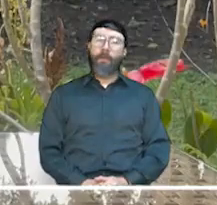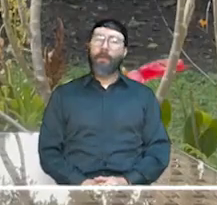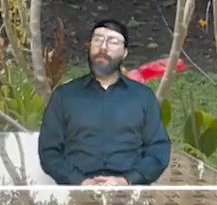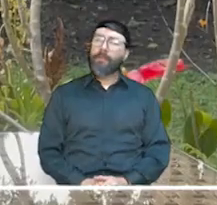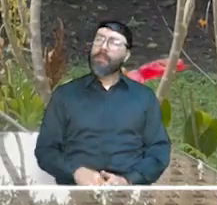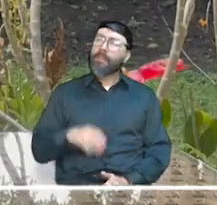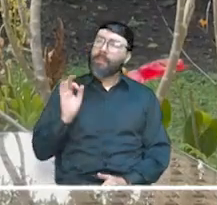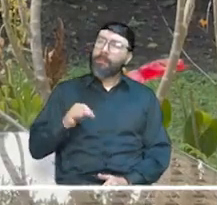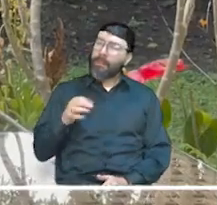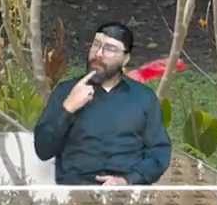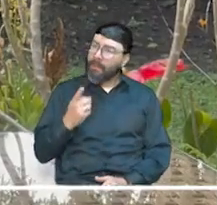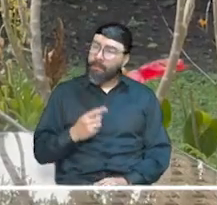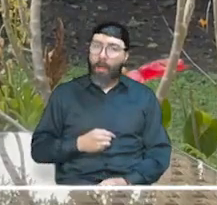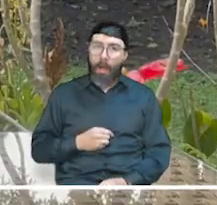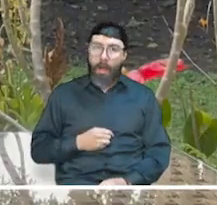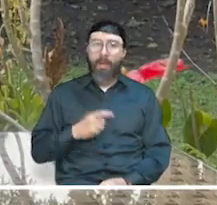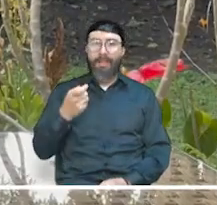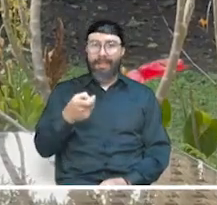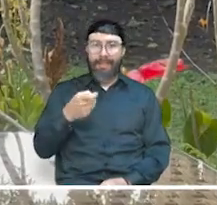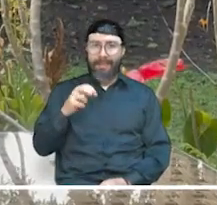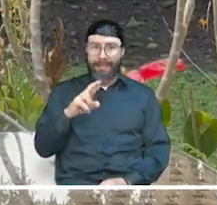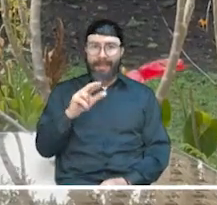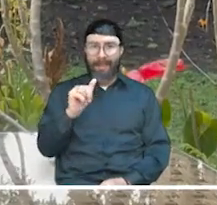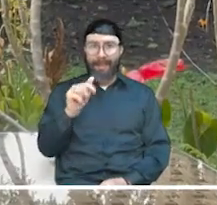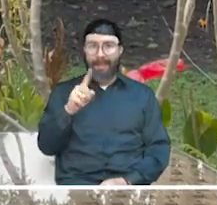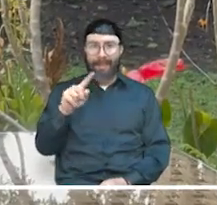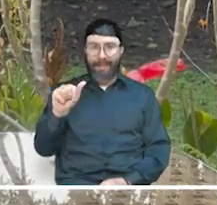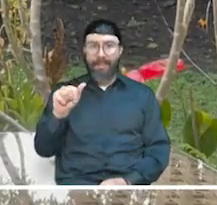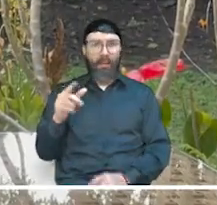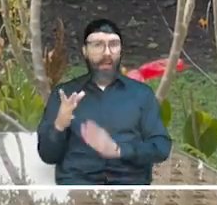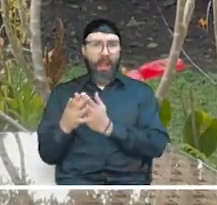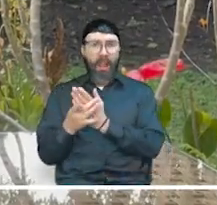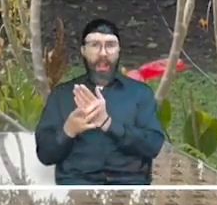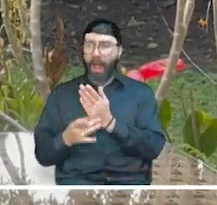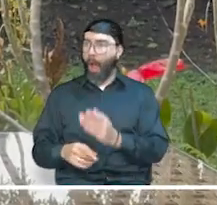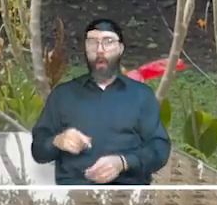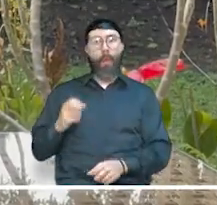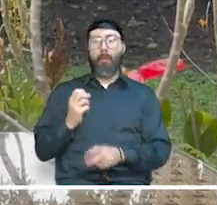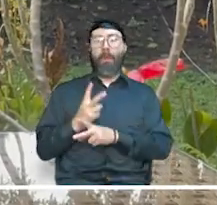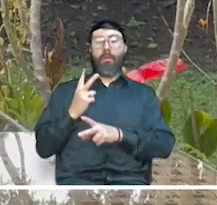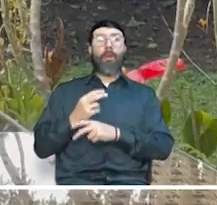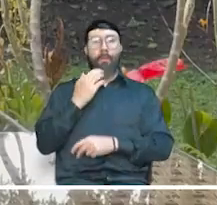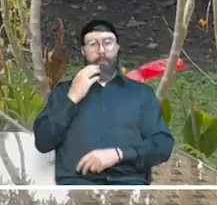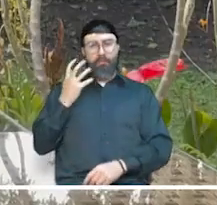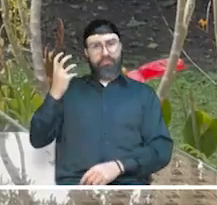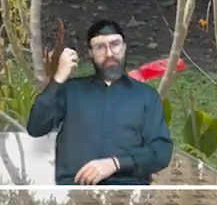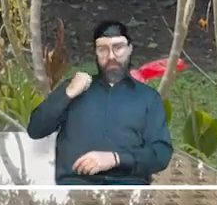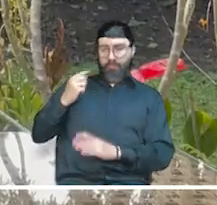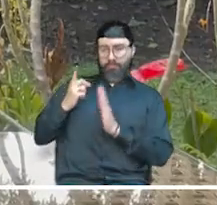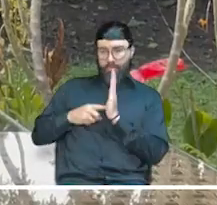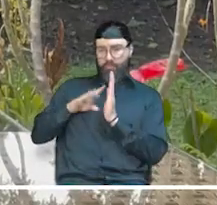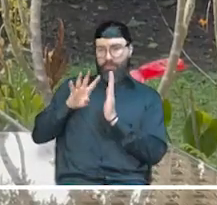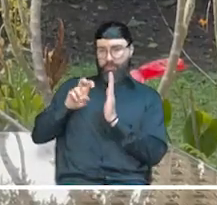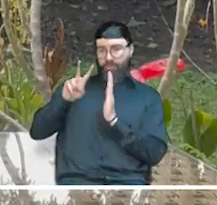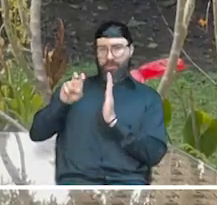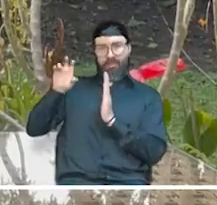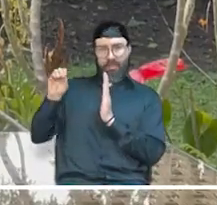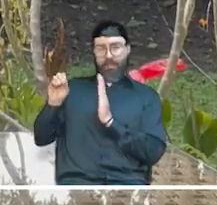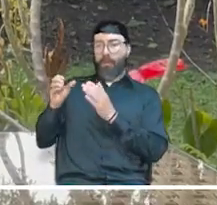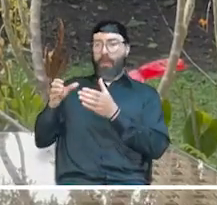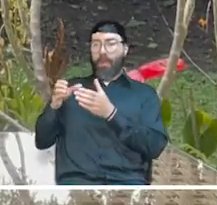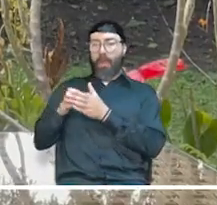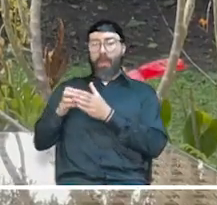que las grasas eran peligrosas, que debíamos evitarlas, y en los años 70 inclusive la Asociación Americana